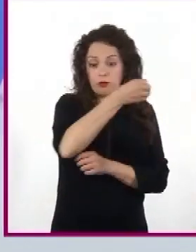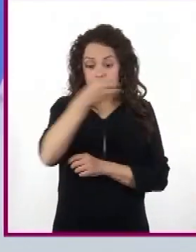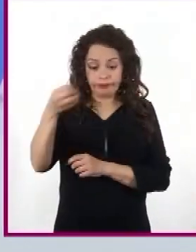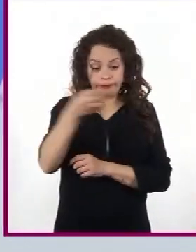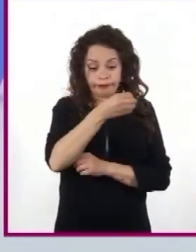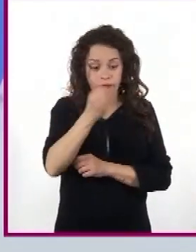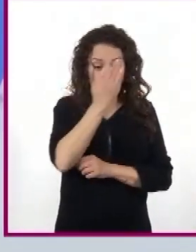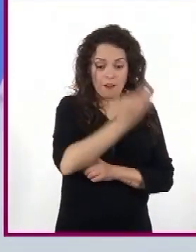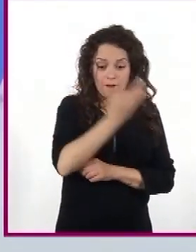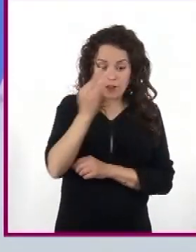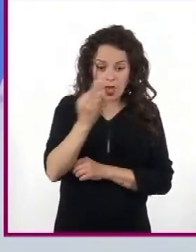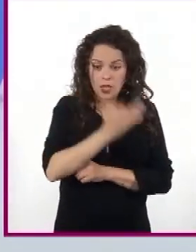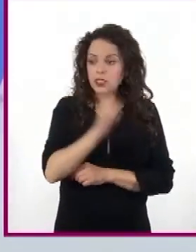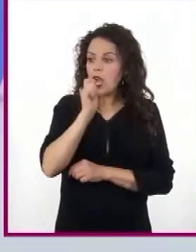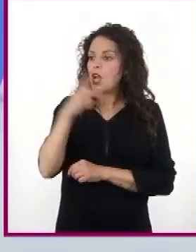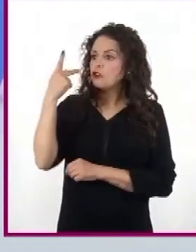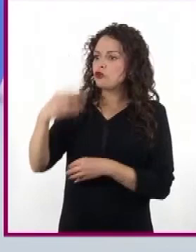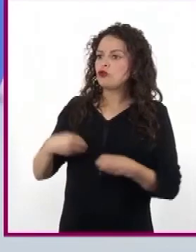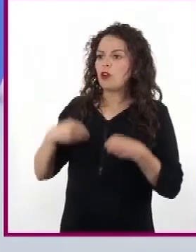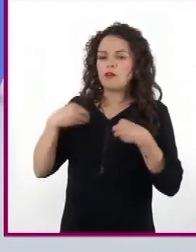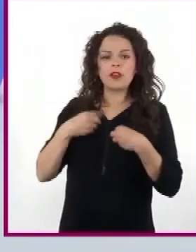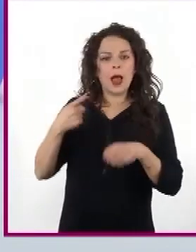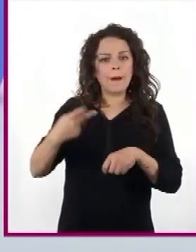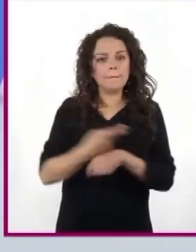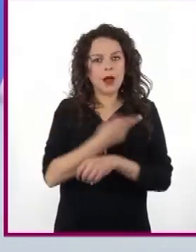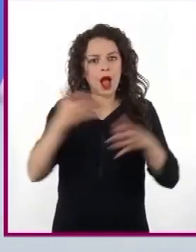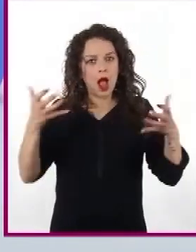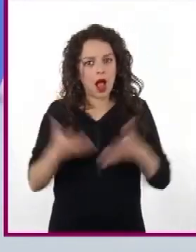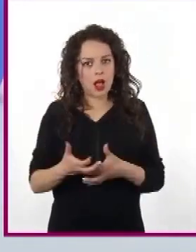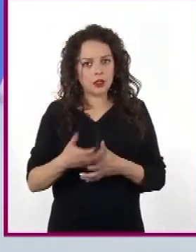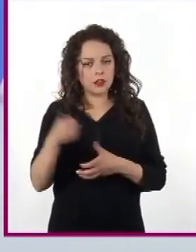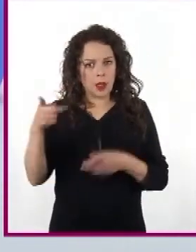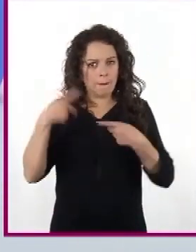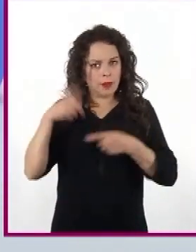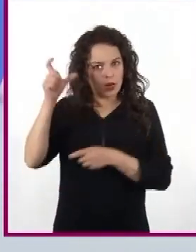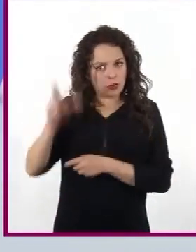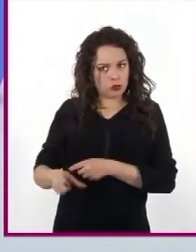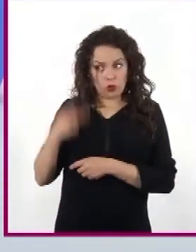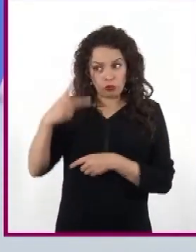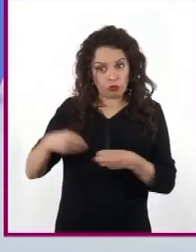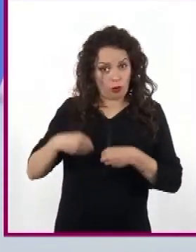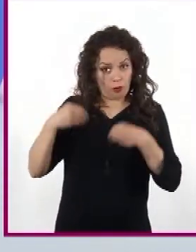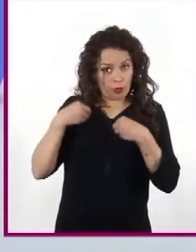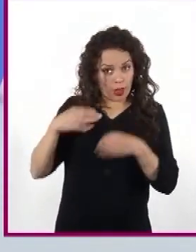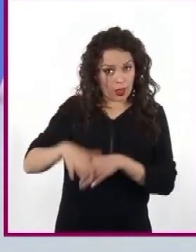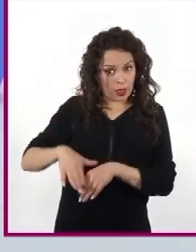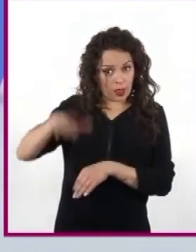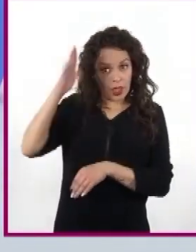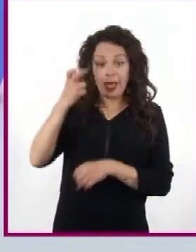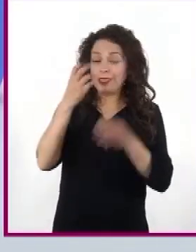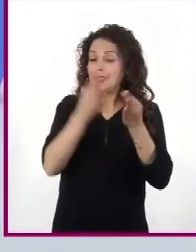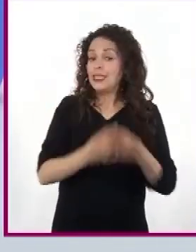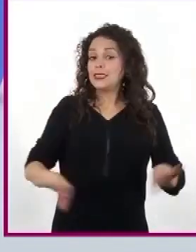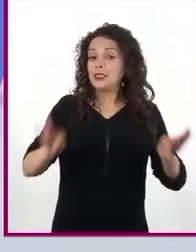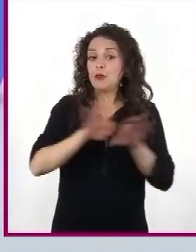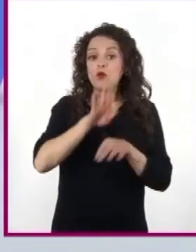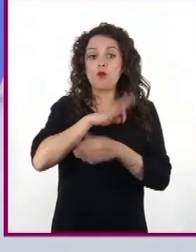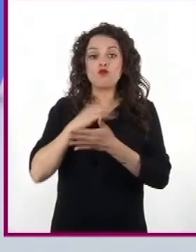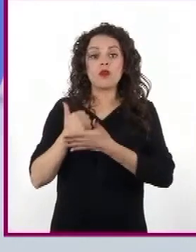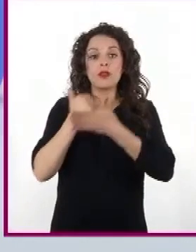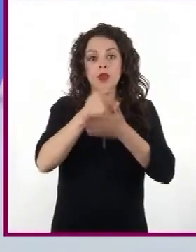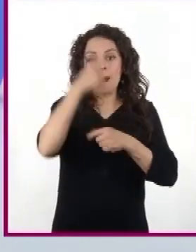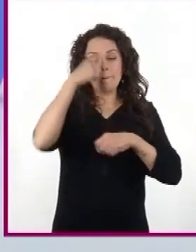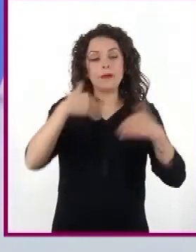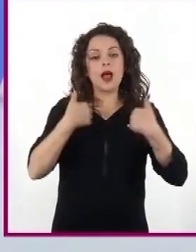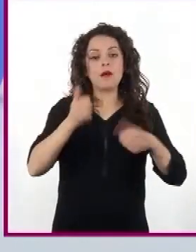hechos, acontecimientos o sucesos que vivió un personaje durante su vida son aspectos fundamentales que nos ayudarán a